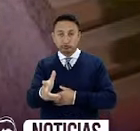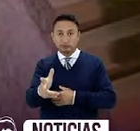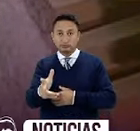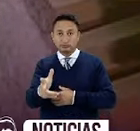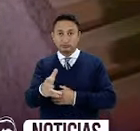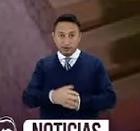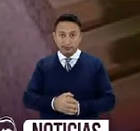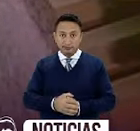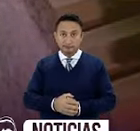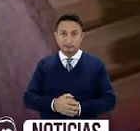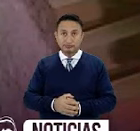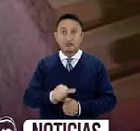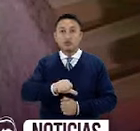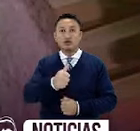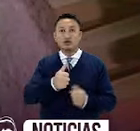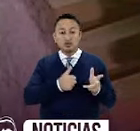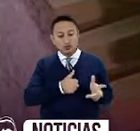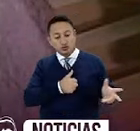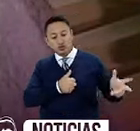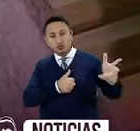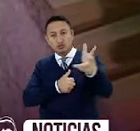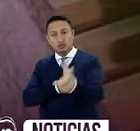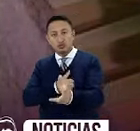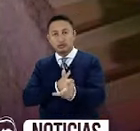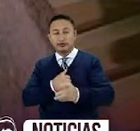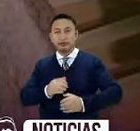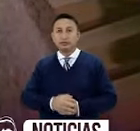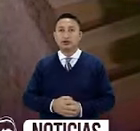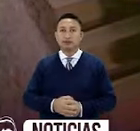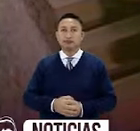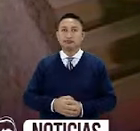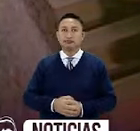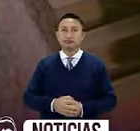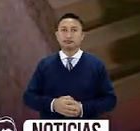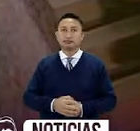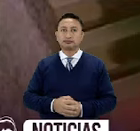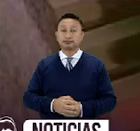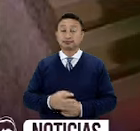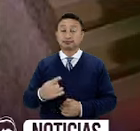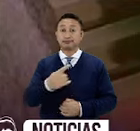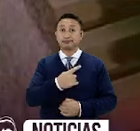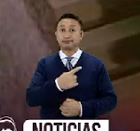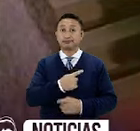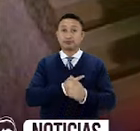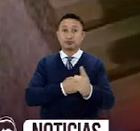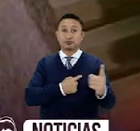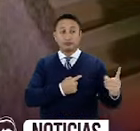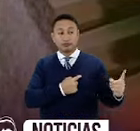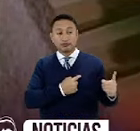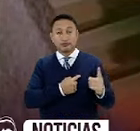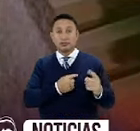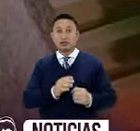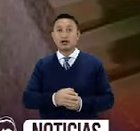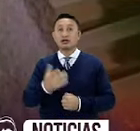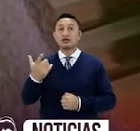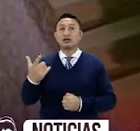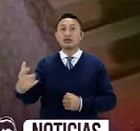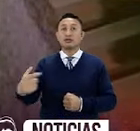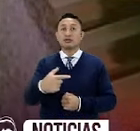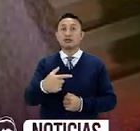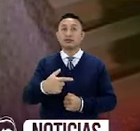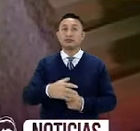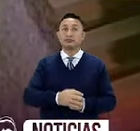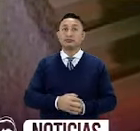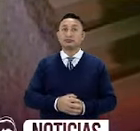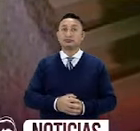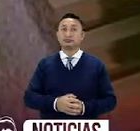Un carro oscuro se para frente a él. Se baja el delincuente encapuchado y con lo que parece ser una herramienta en el brazo